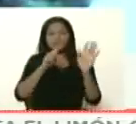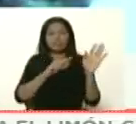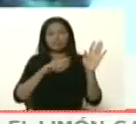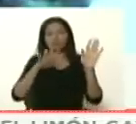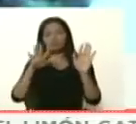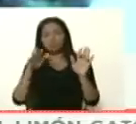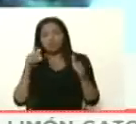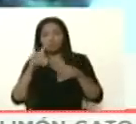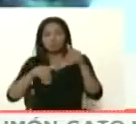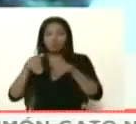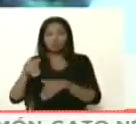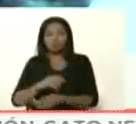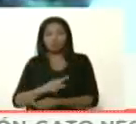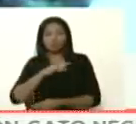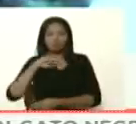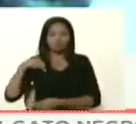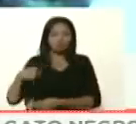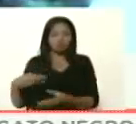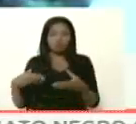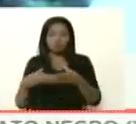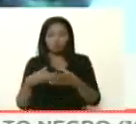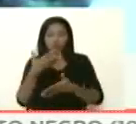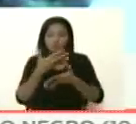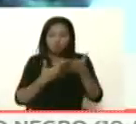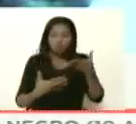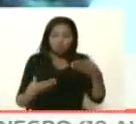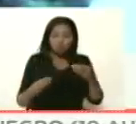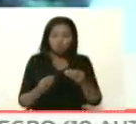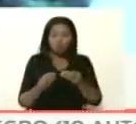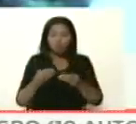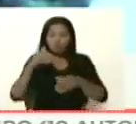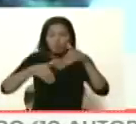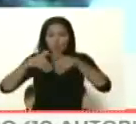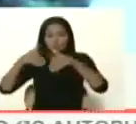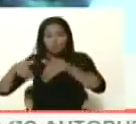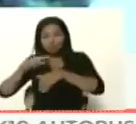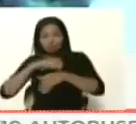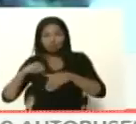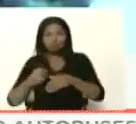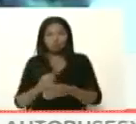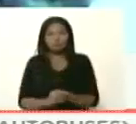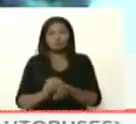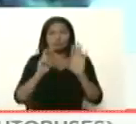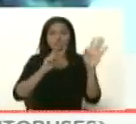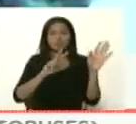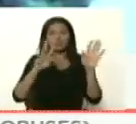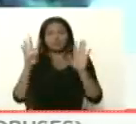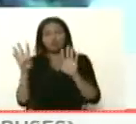votos, lo que significa que nosotros, de esa población de votantes, sacamos el